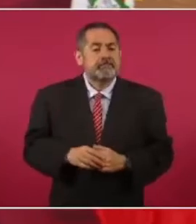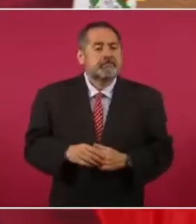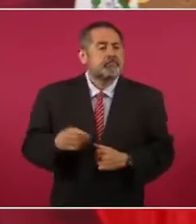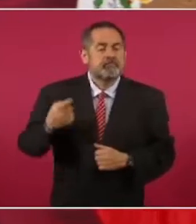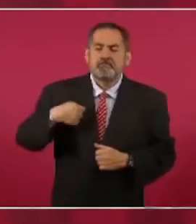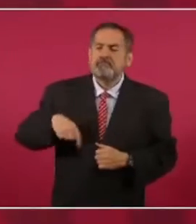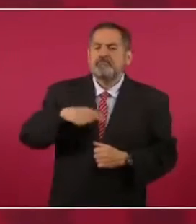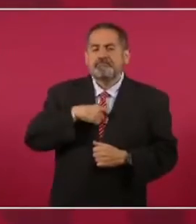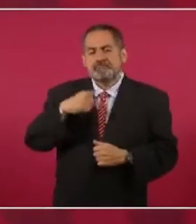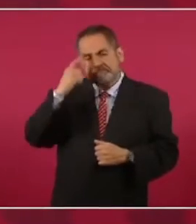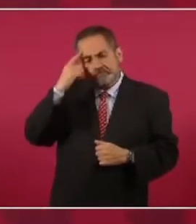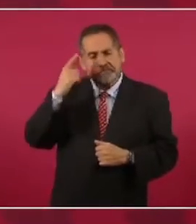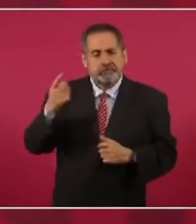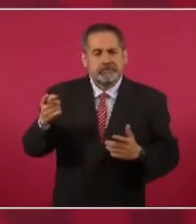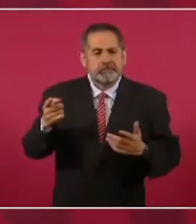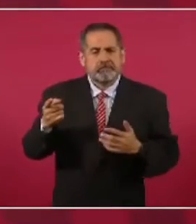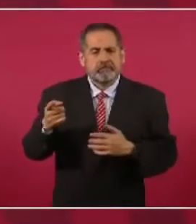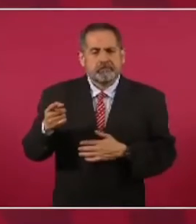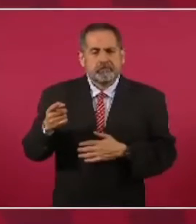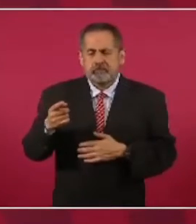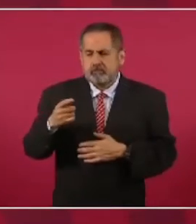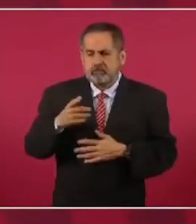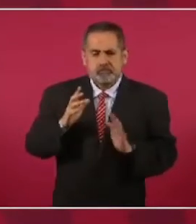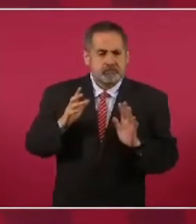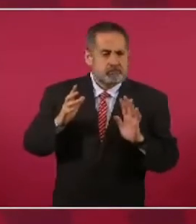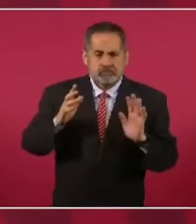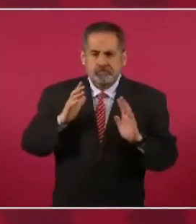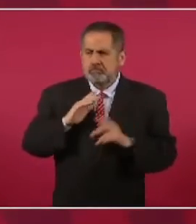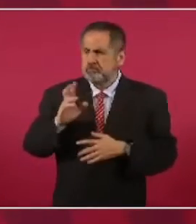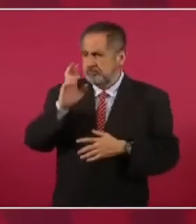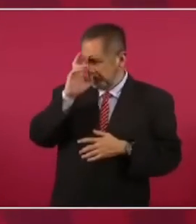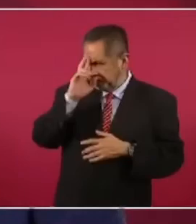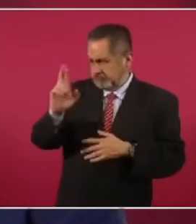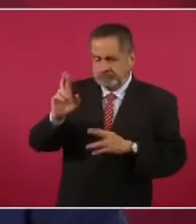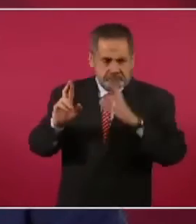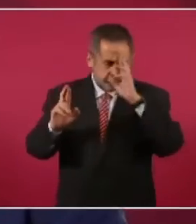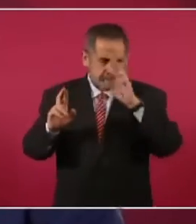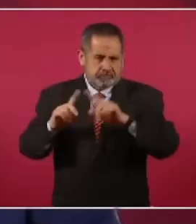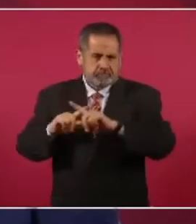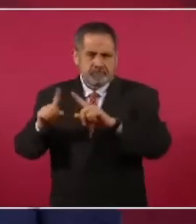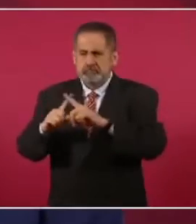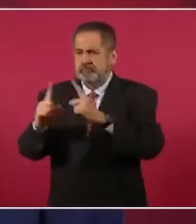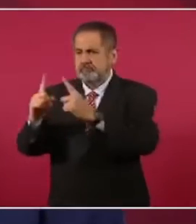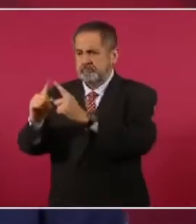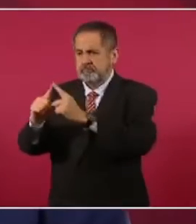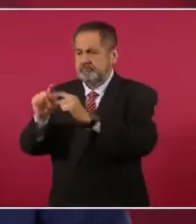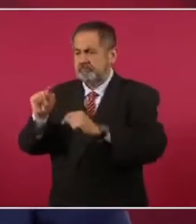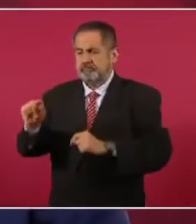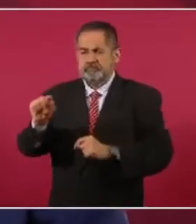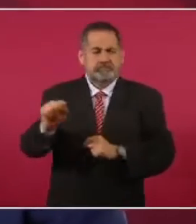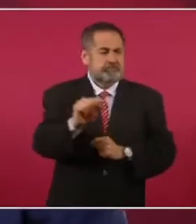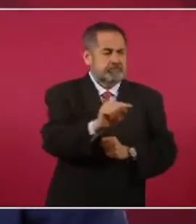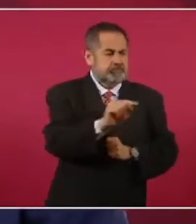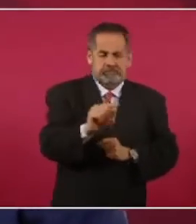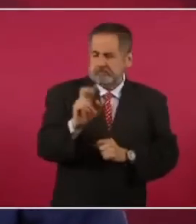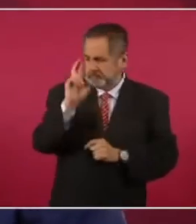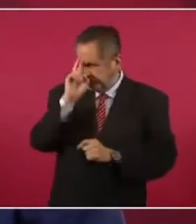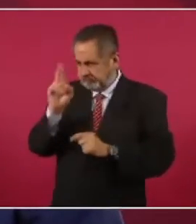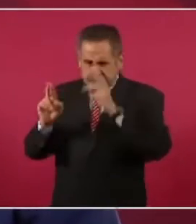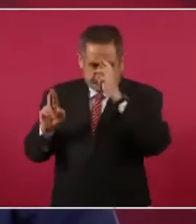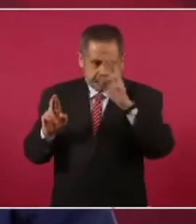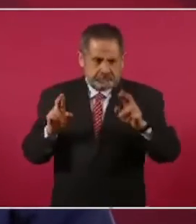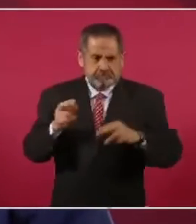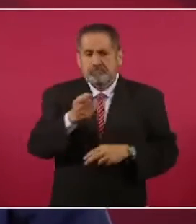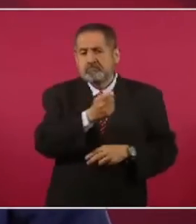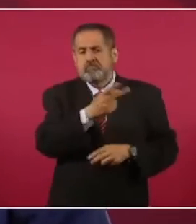nosotros somos respetuosos de todas las iglesias y también de los libres